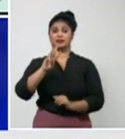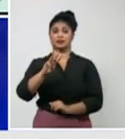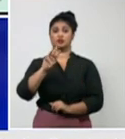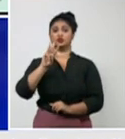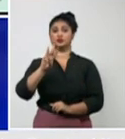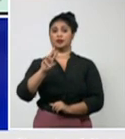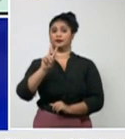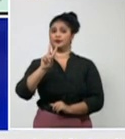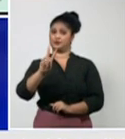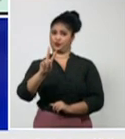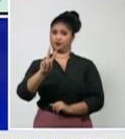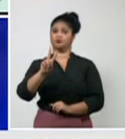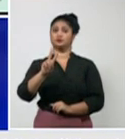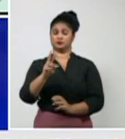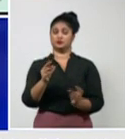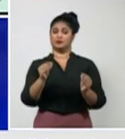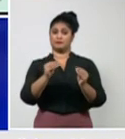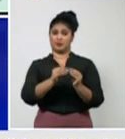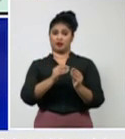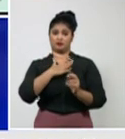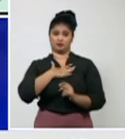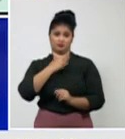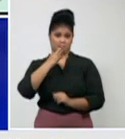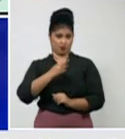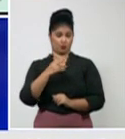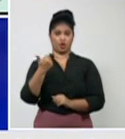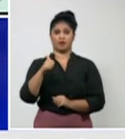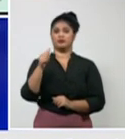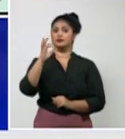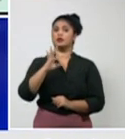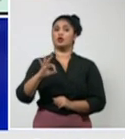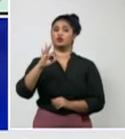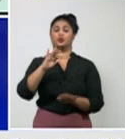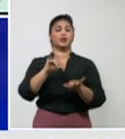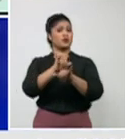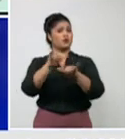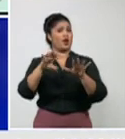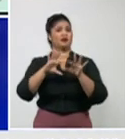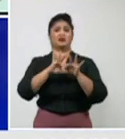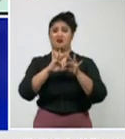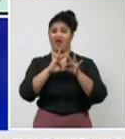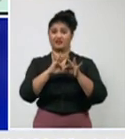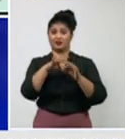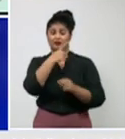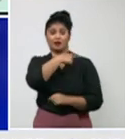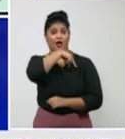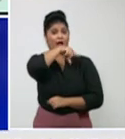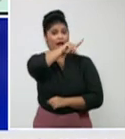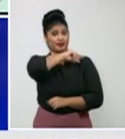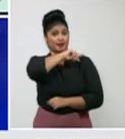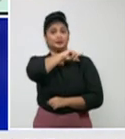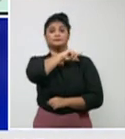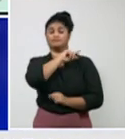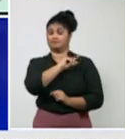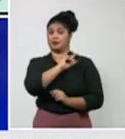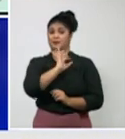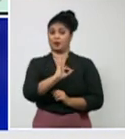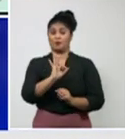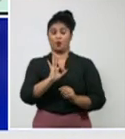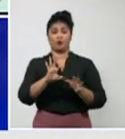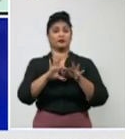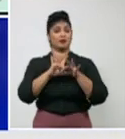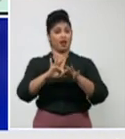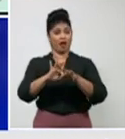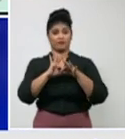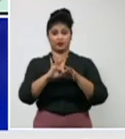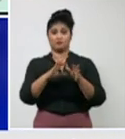casos autóctonos. 10 de octubre, que también ayer tenía la cifra más elevada de casos, si mal no recuerdo, eran como 70